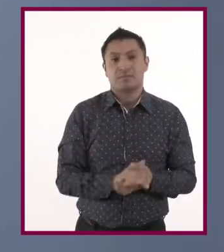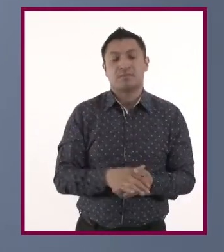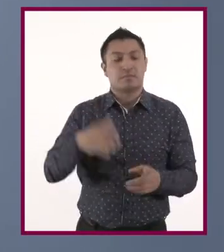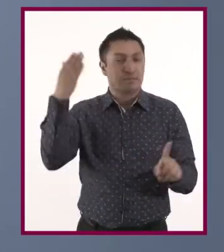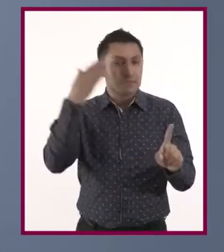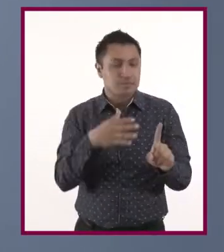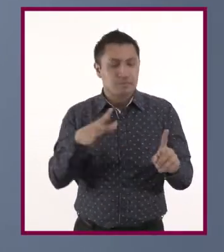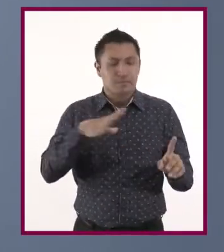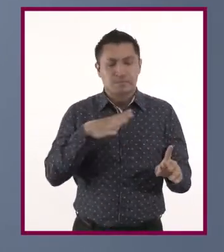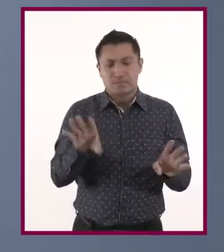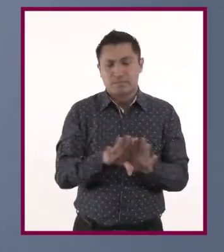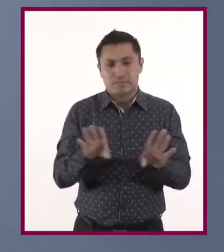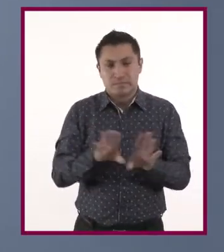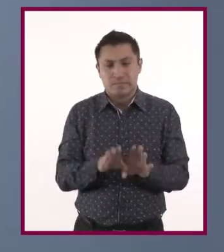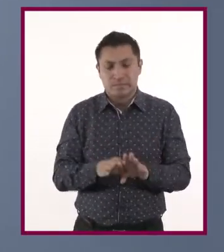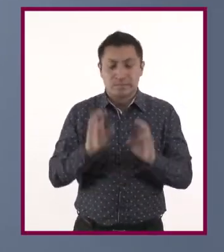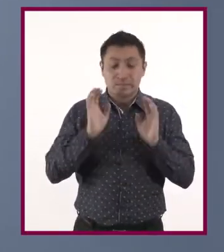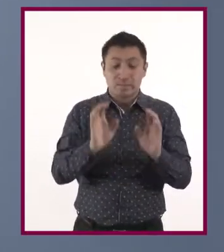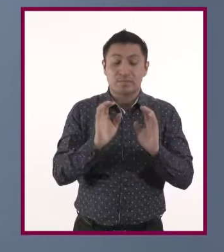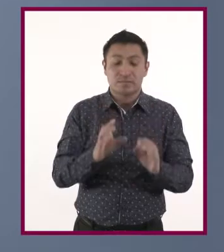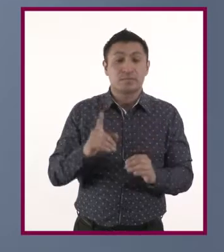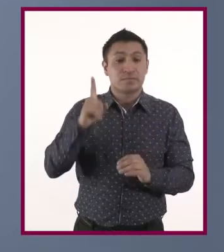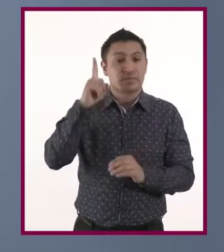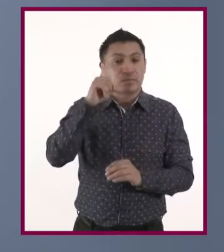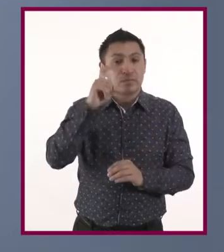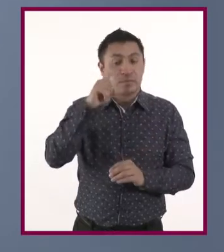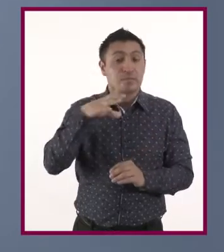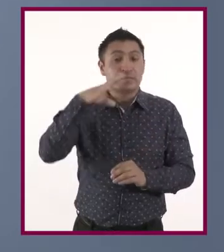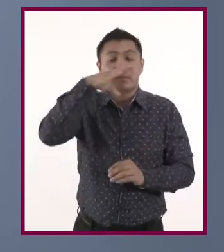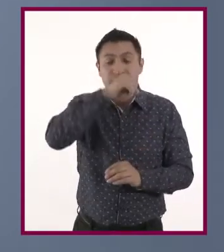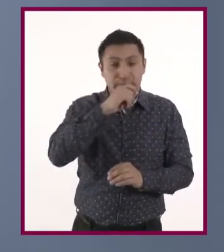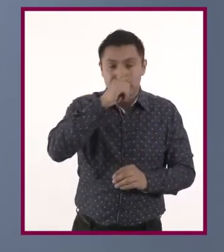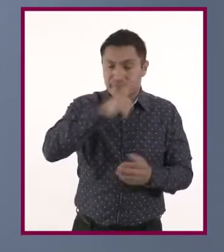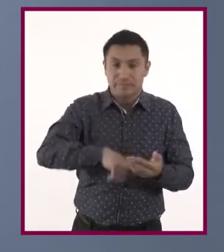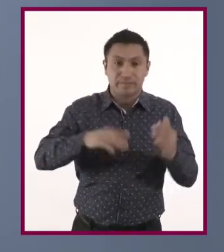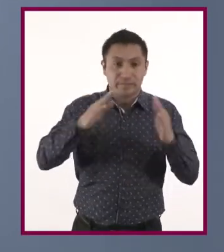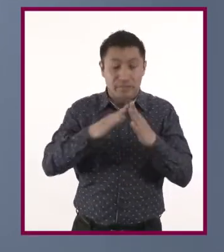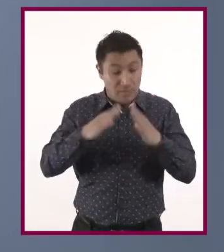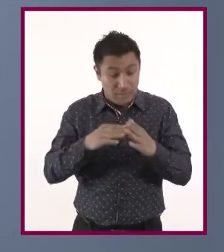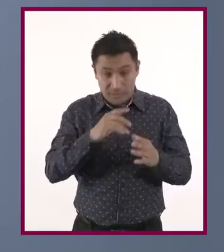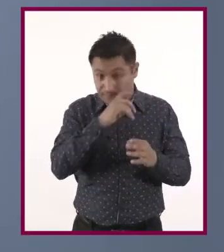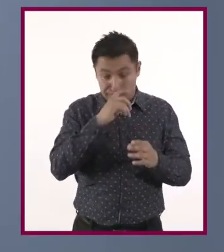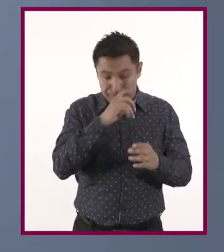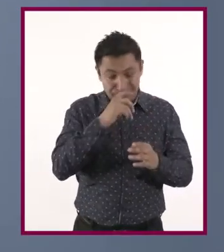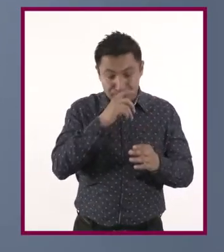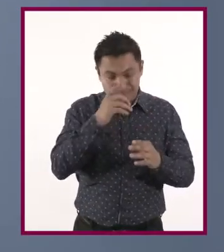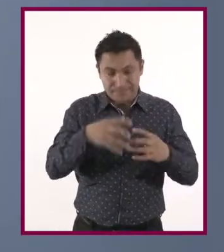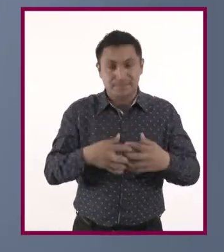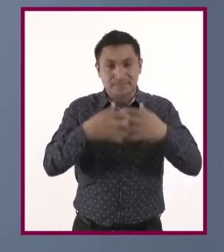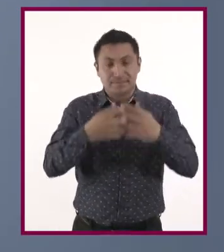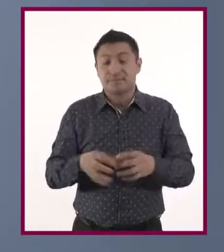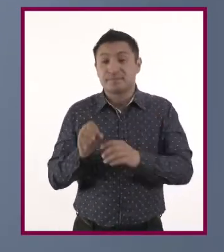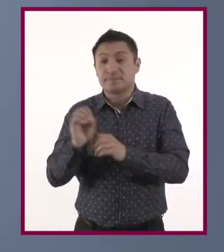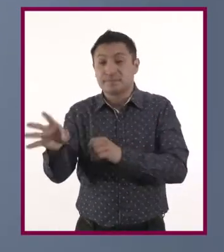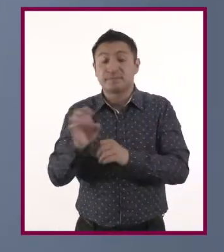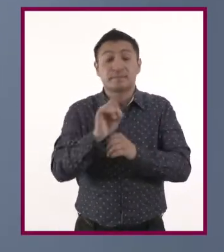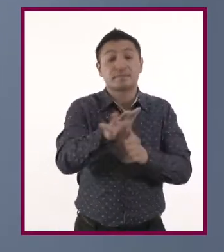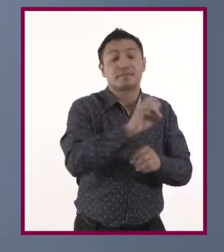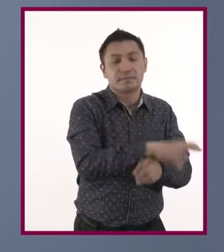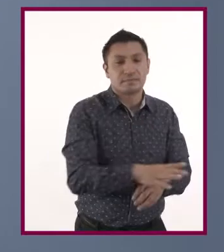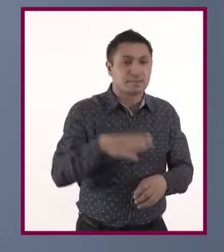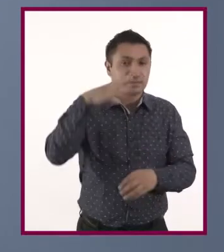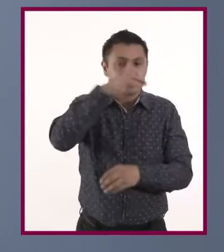un efecto invernadero que ayude a mantener caliente el agua del hogar con un sistema de almacenamiento y un sistema de distribución de calor y